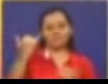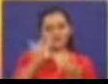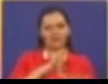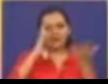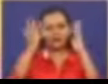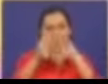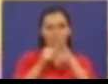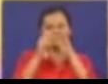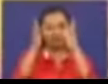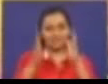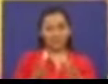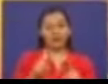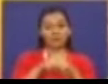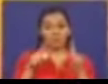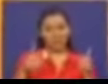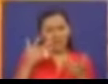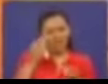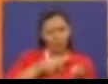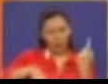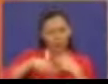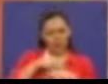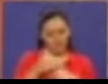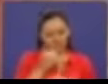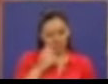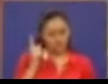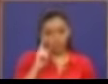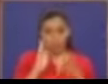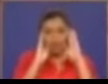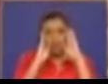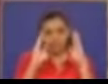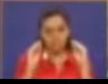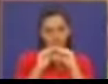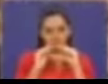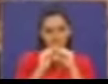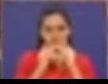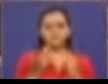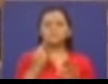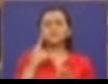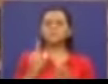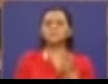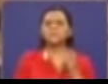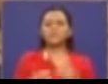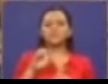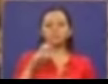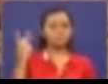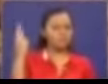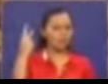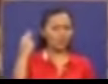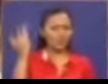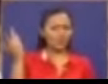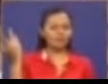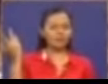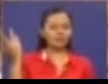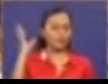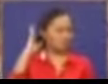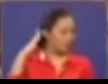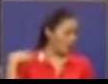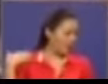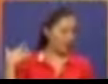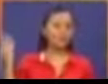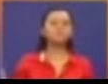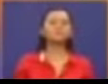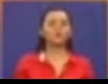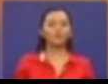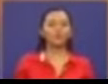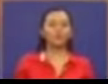ciudadana. Pero algunos nos quieren volver al pasado, así que estar muy atentos. ¿Qué pasó, Estuardo? ¿Te peleaste con el peluquero? ¿Qué te hizo el peluquero